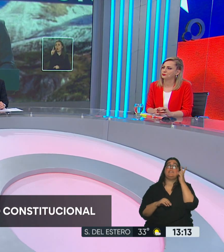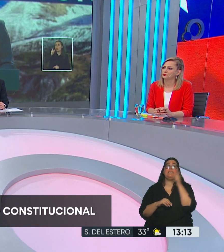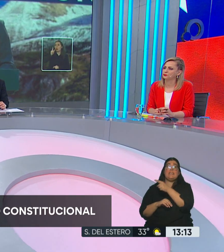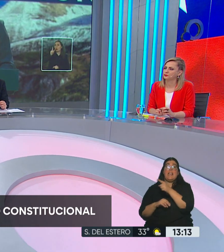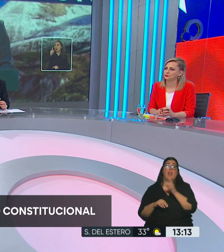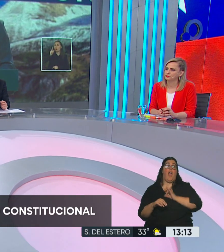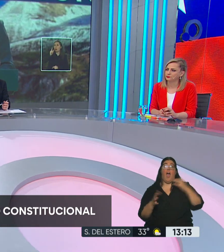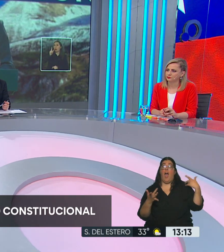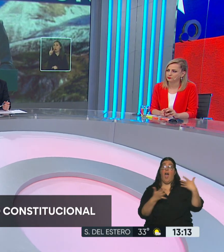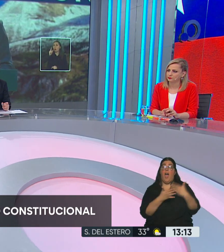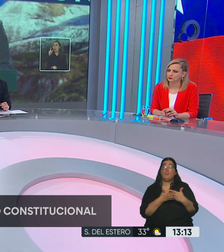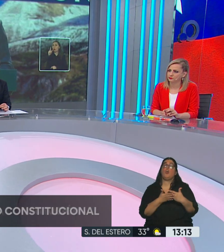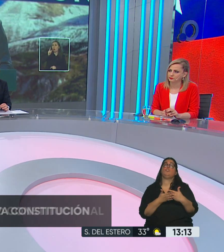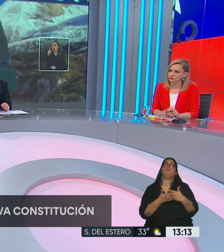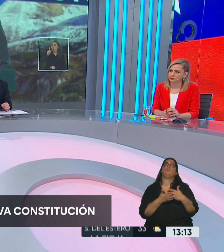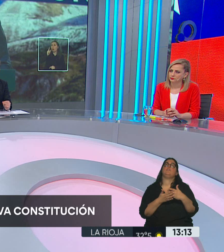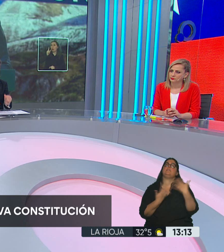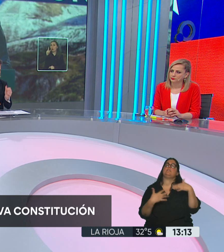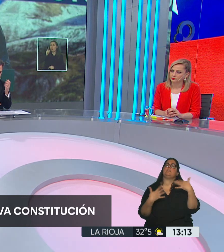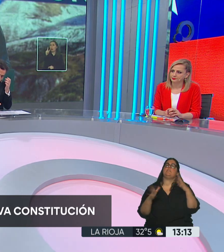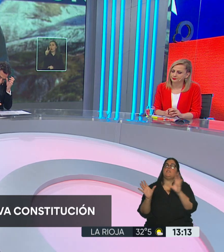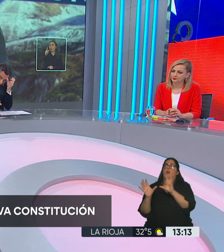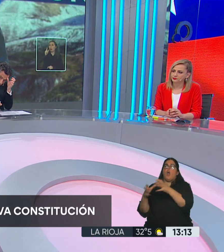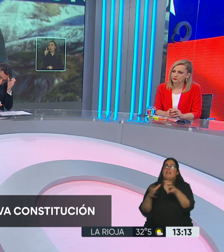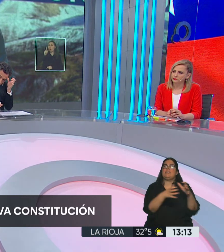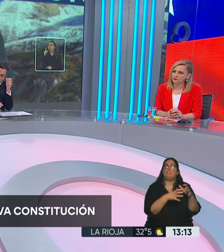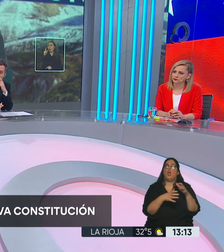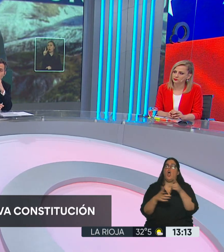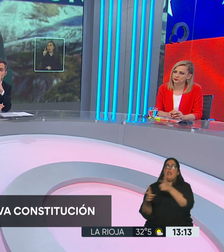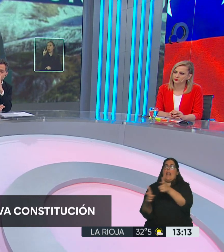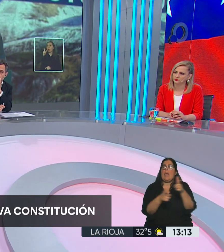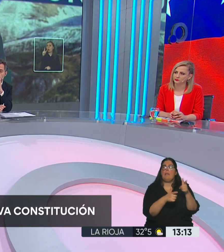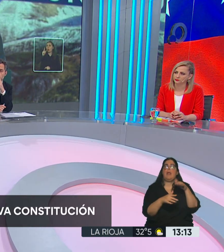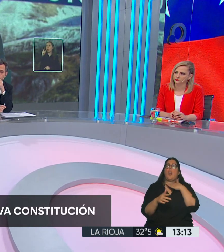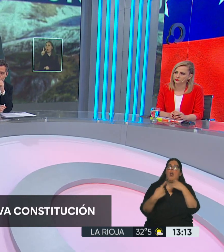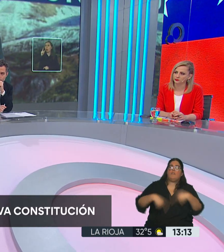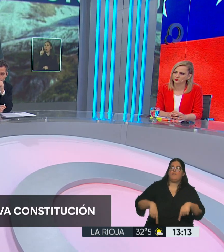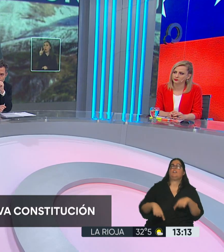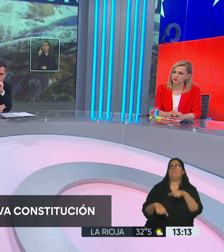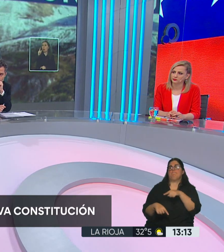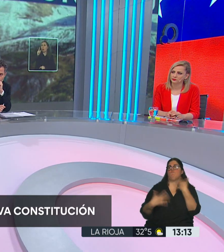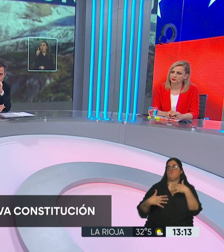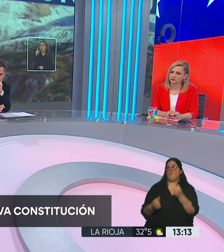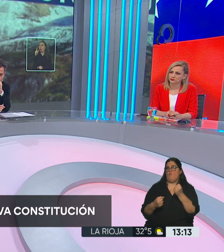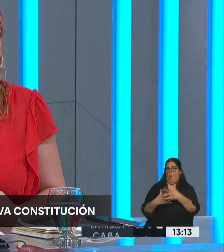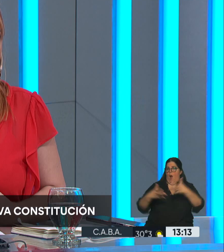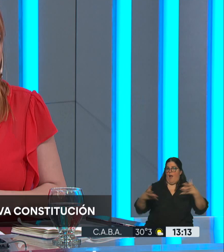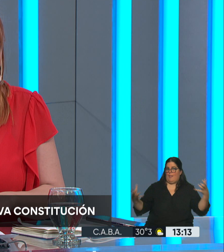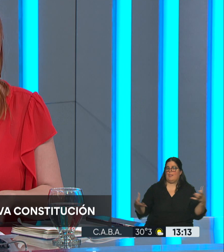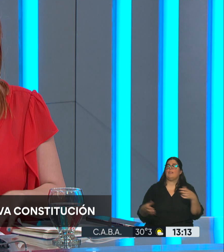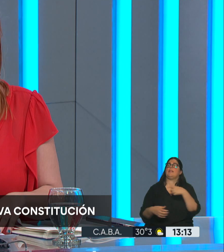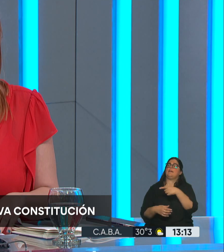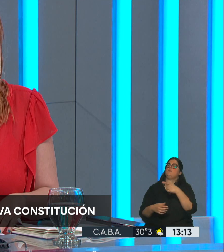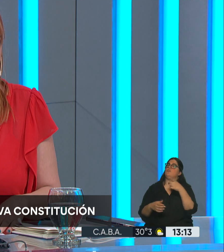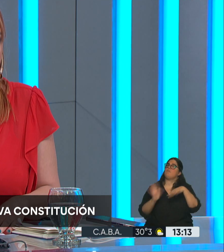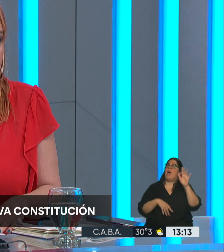últimos años ha llegado de manera muy fuerte el crimen organizado y la inseguridad se ha vuelto uno de los cuestionamientos más fuertes también, ¿no? Esto me